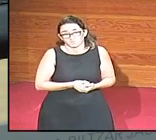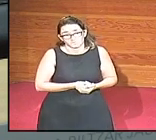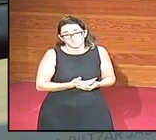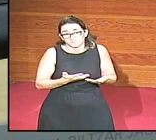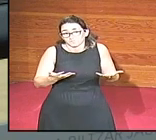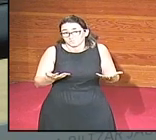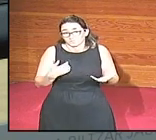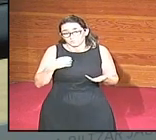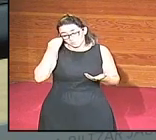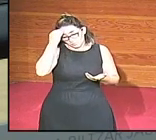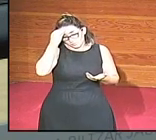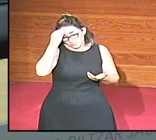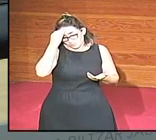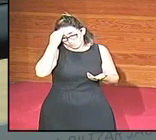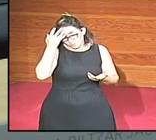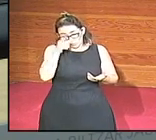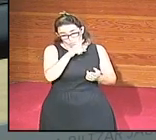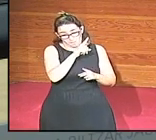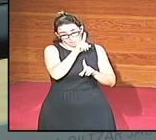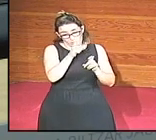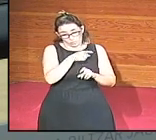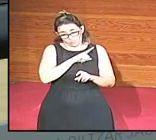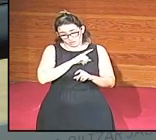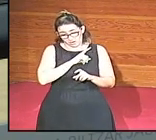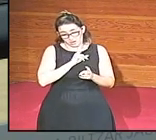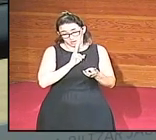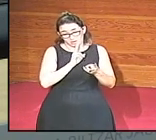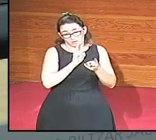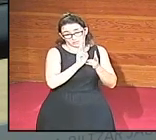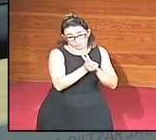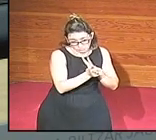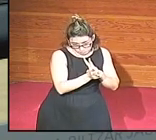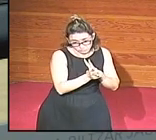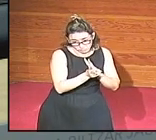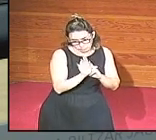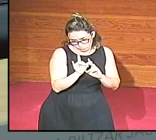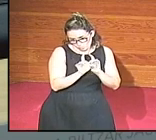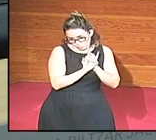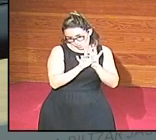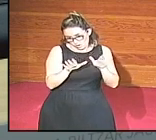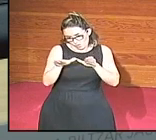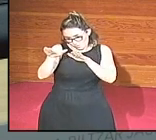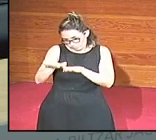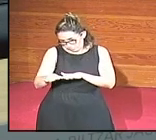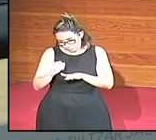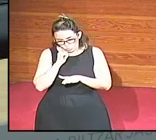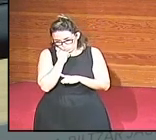entonces creo que la respuesta a tu pregunta es, ganarían apabullantemente para estar con Rusia,